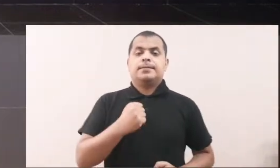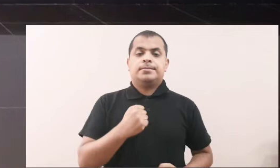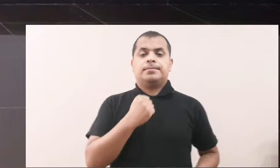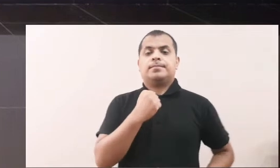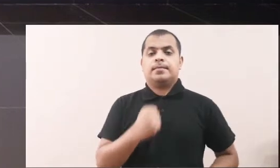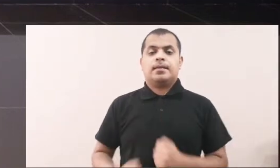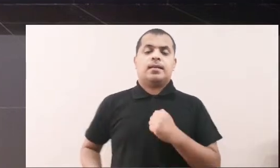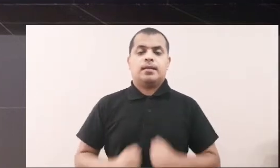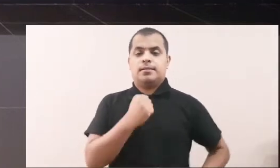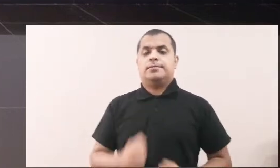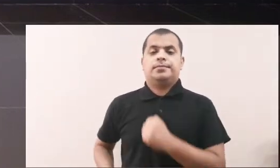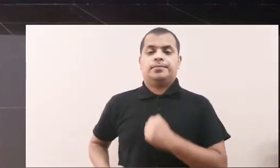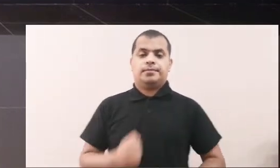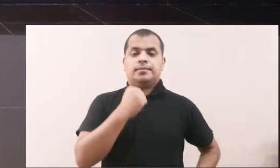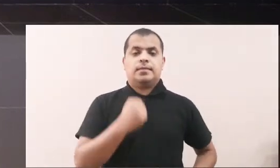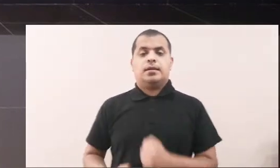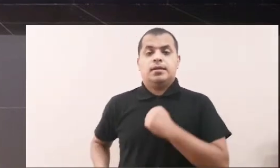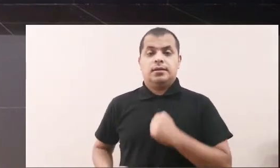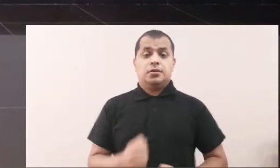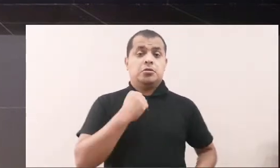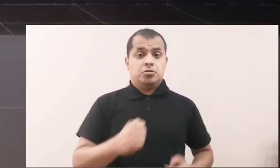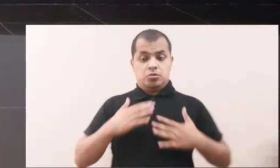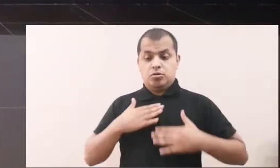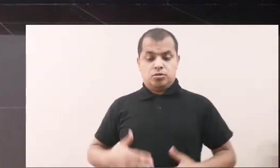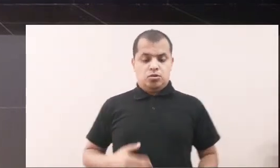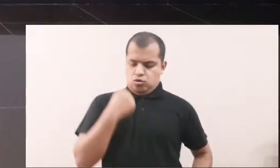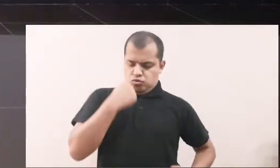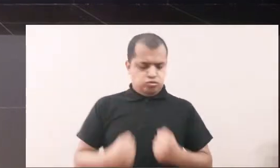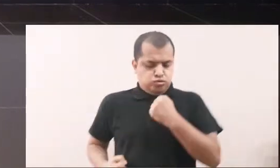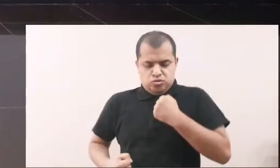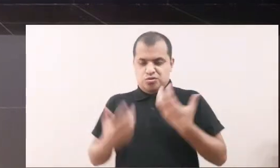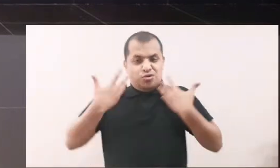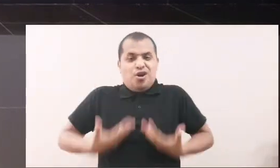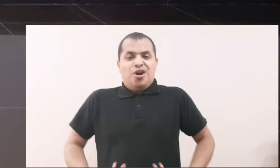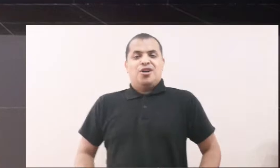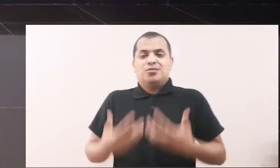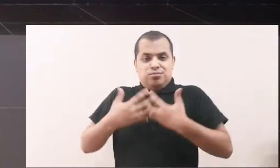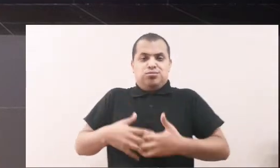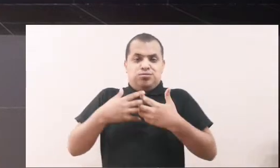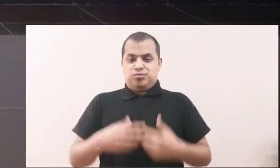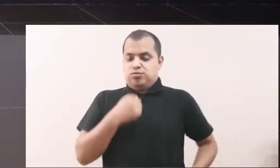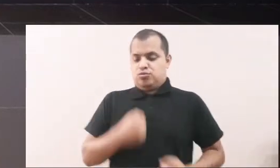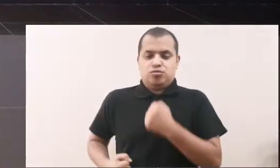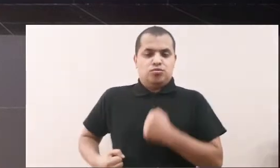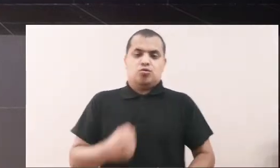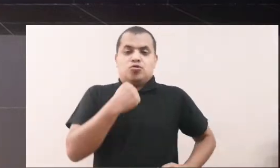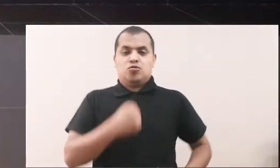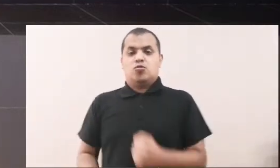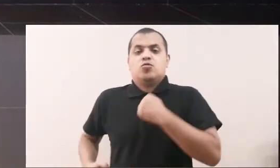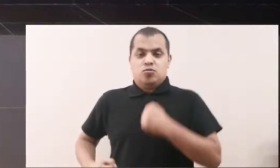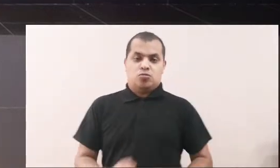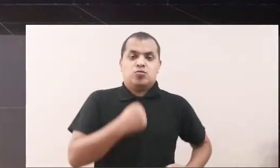es este, fácil, ¿no? Pero involucra gran cantidad de músculos que permiten lograr el objetivo